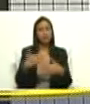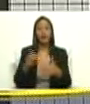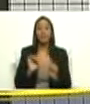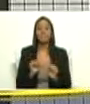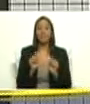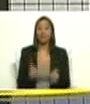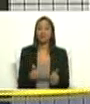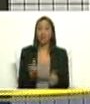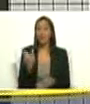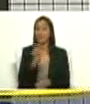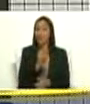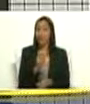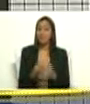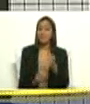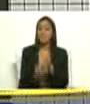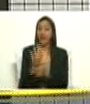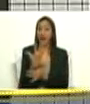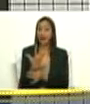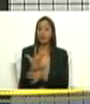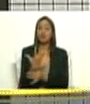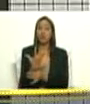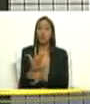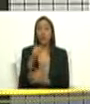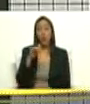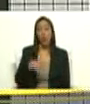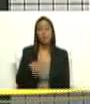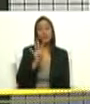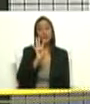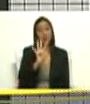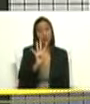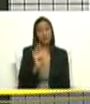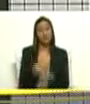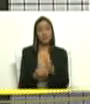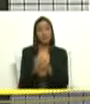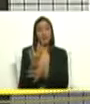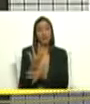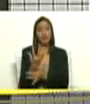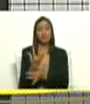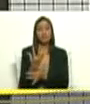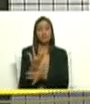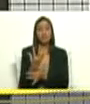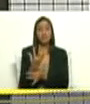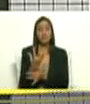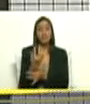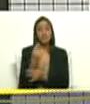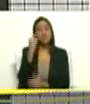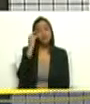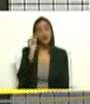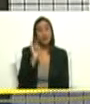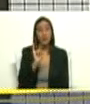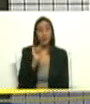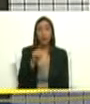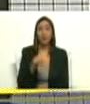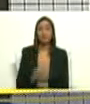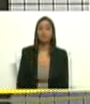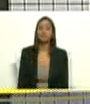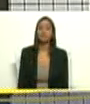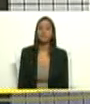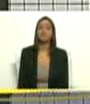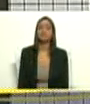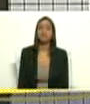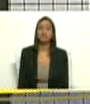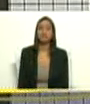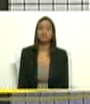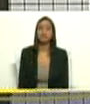marzo 4 de marzo lunes este año va